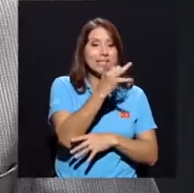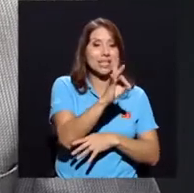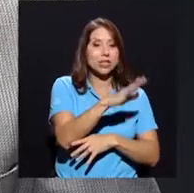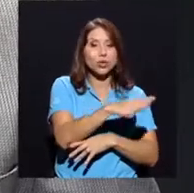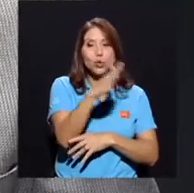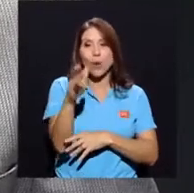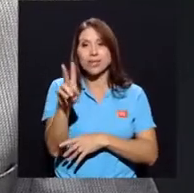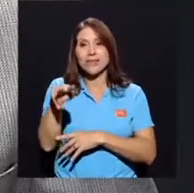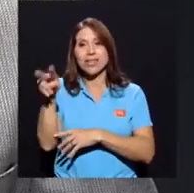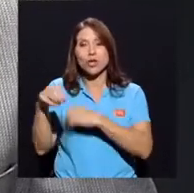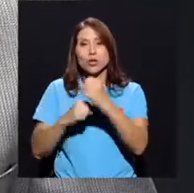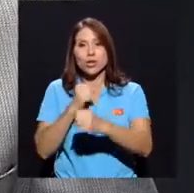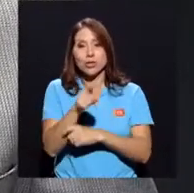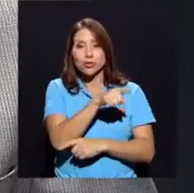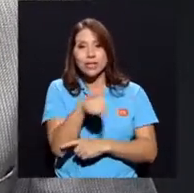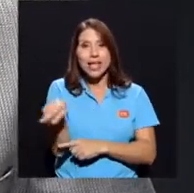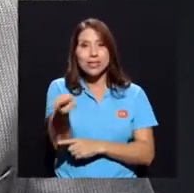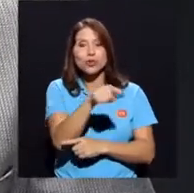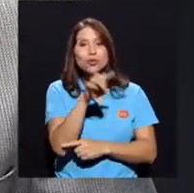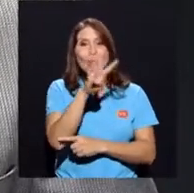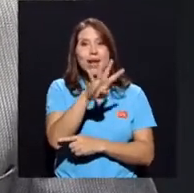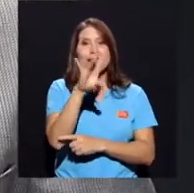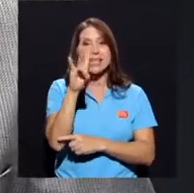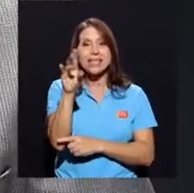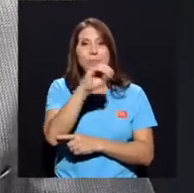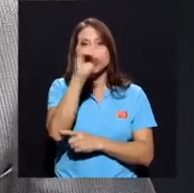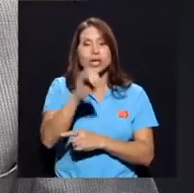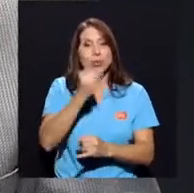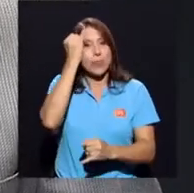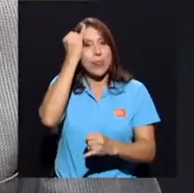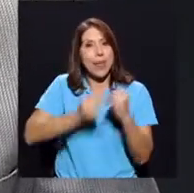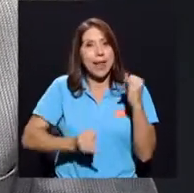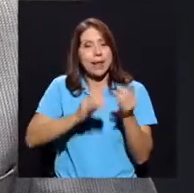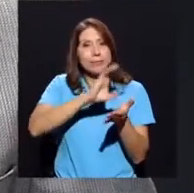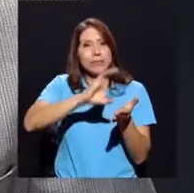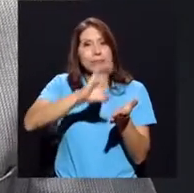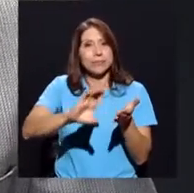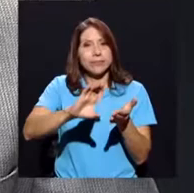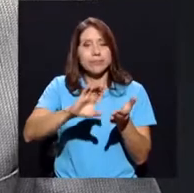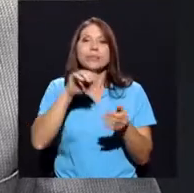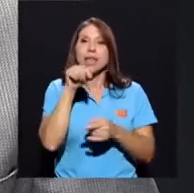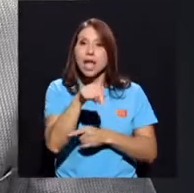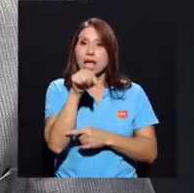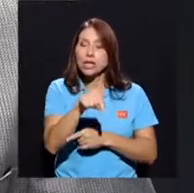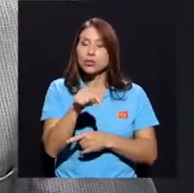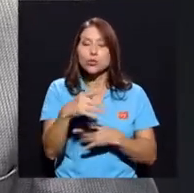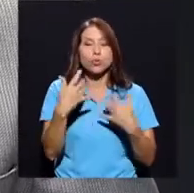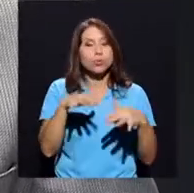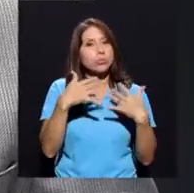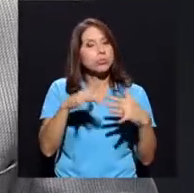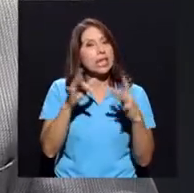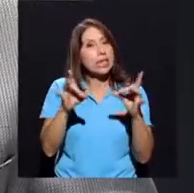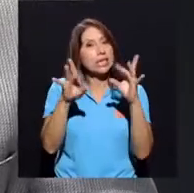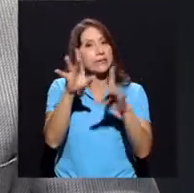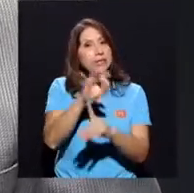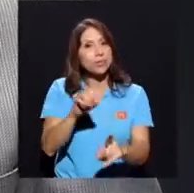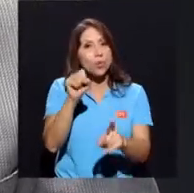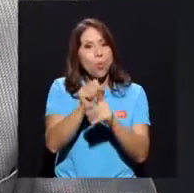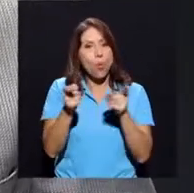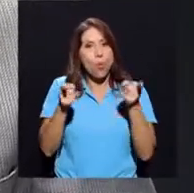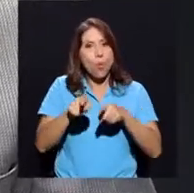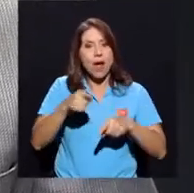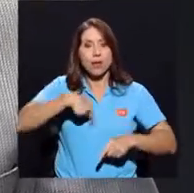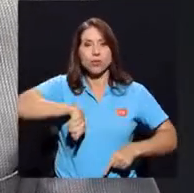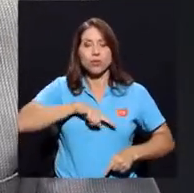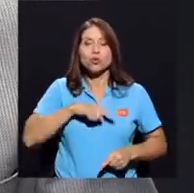47% está concluyendo la educación y eso es una de las que la dedicación secundaria y eso es una de las cosas terribles que tenemos verdad porque por la